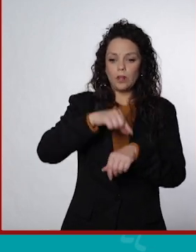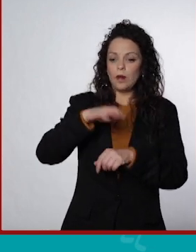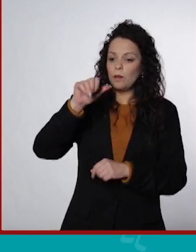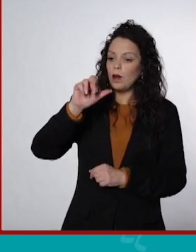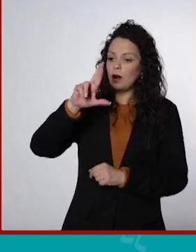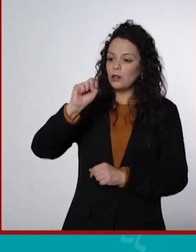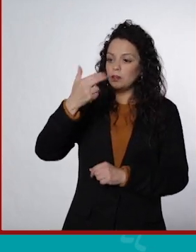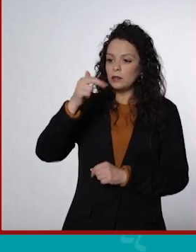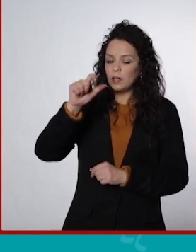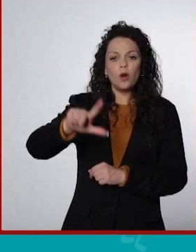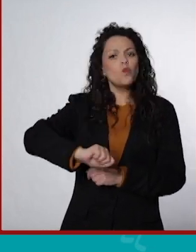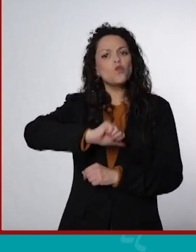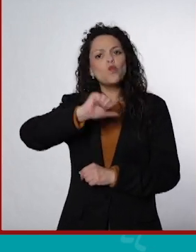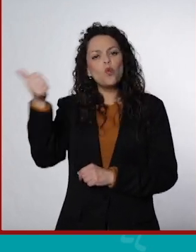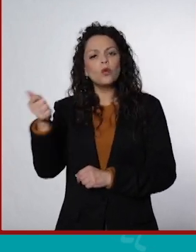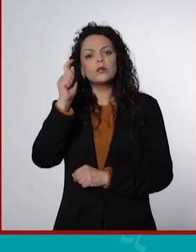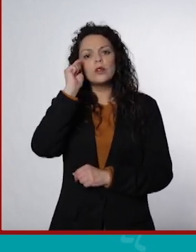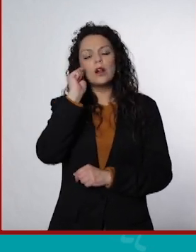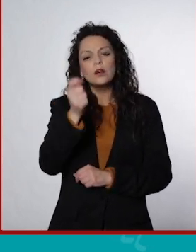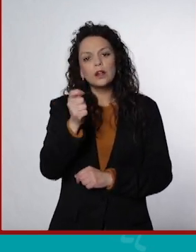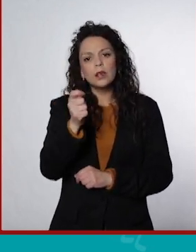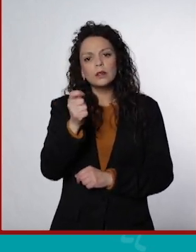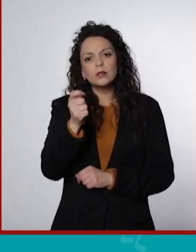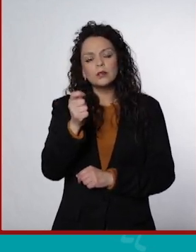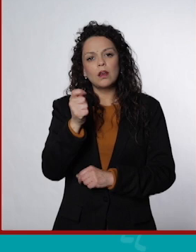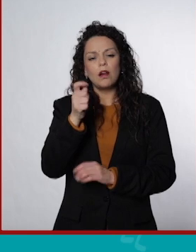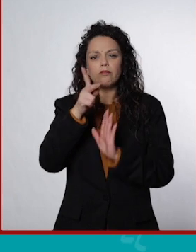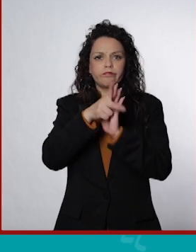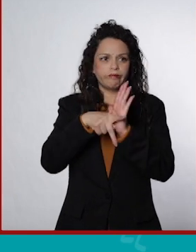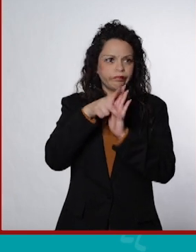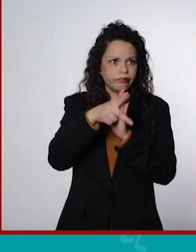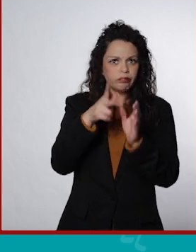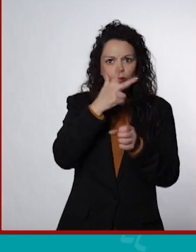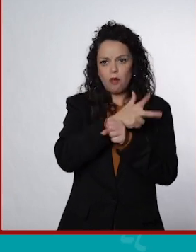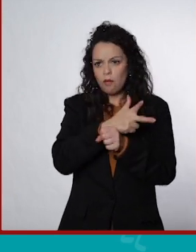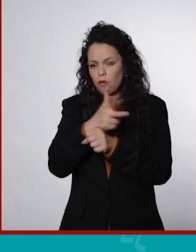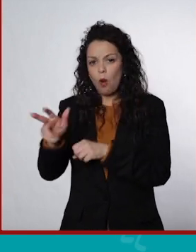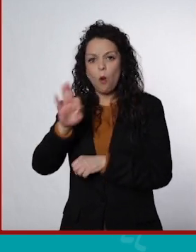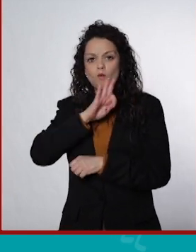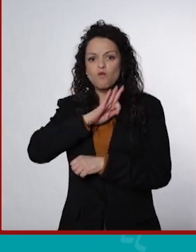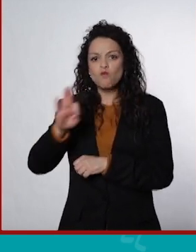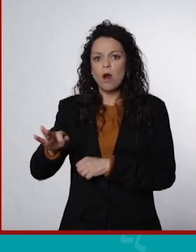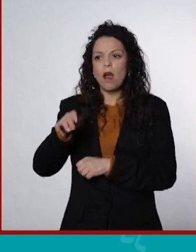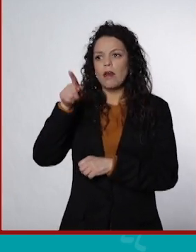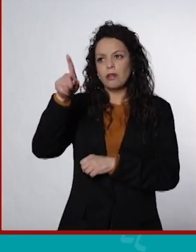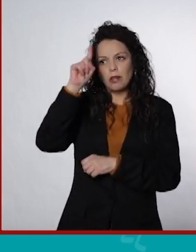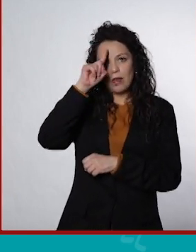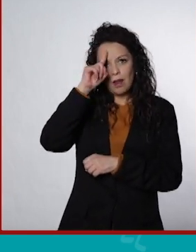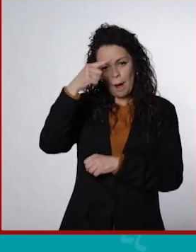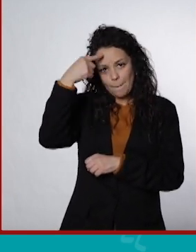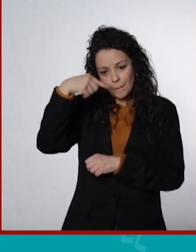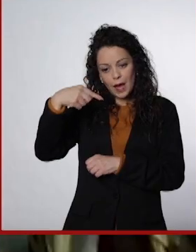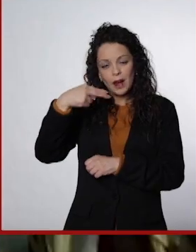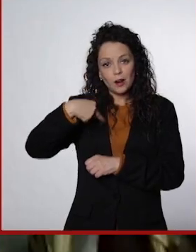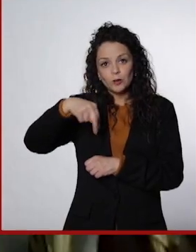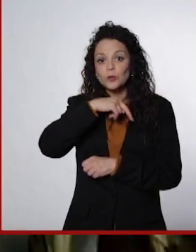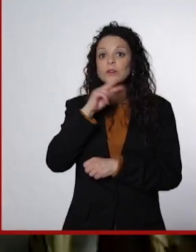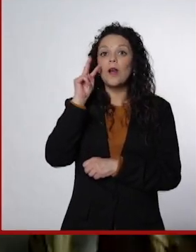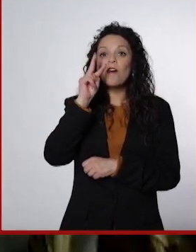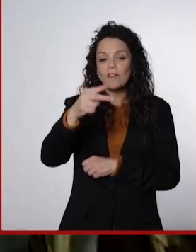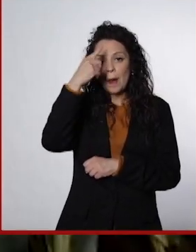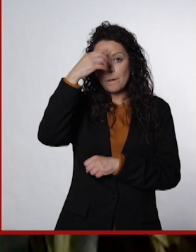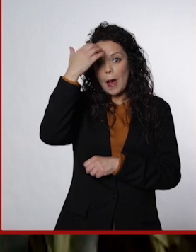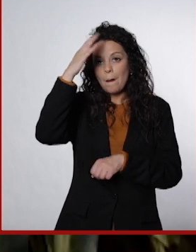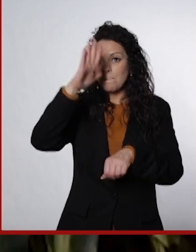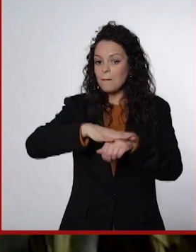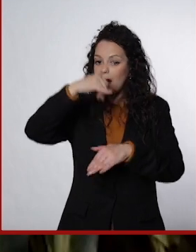Rosenberg, ¿alguna otra bibliografía o filmografía que nos puedas recomendar para conocer más sobre este tema? Digo, la verdad es